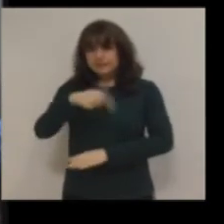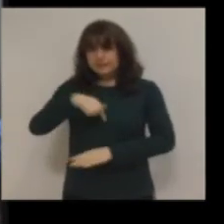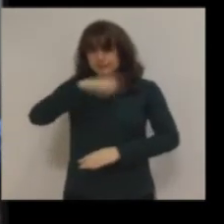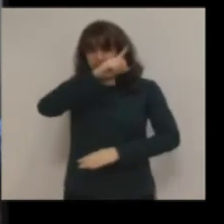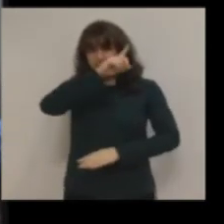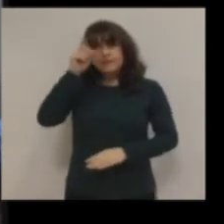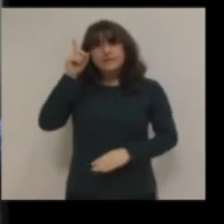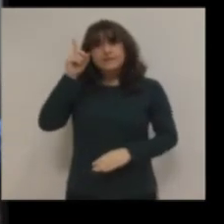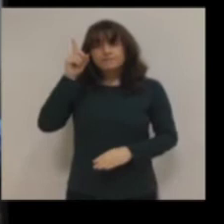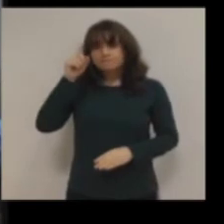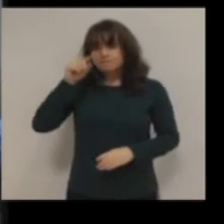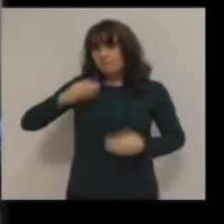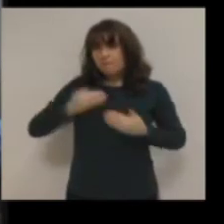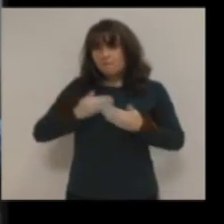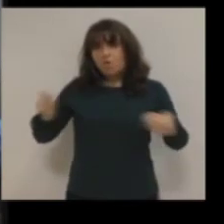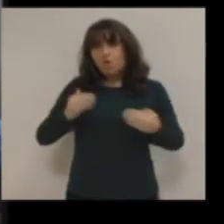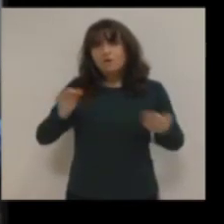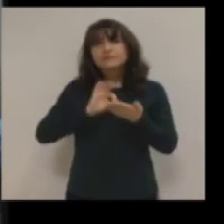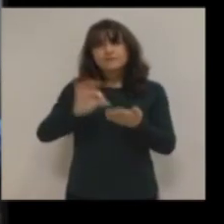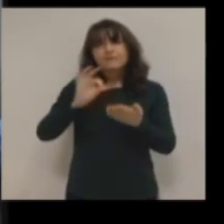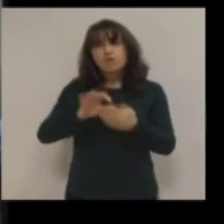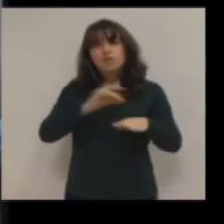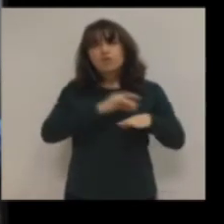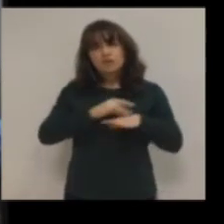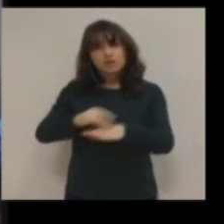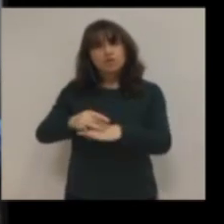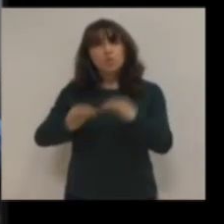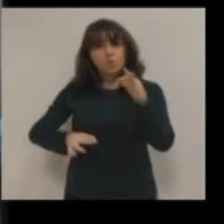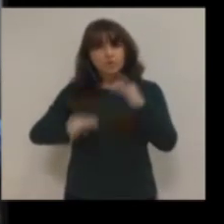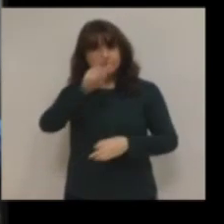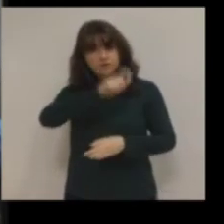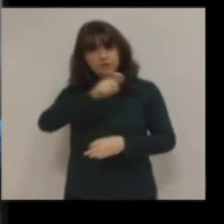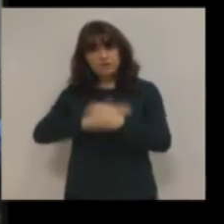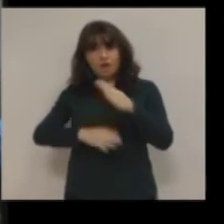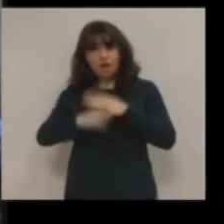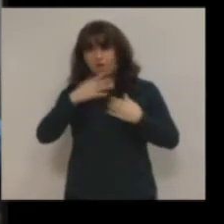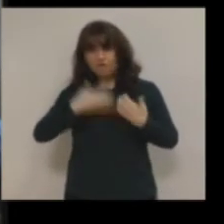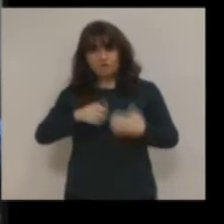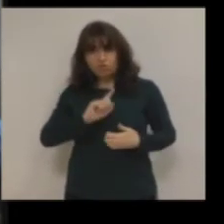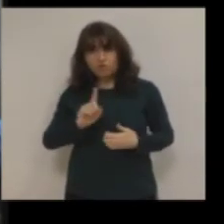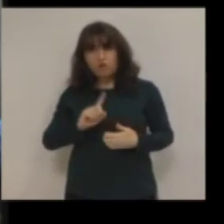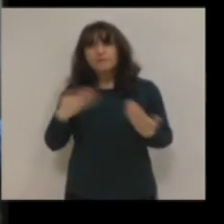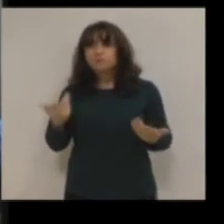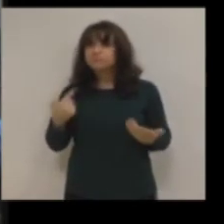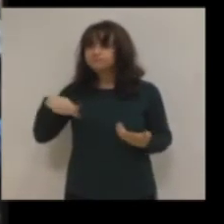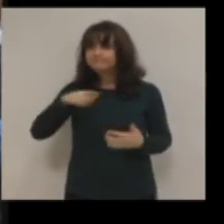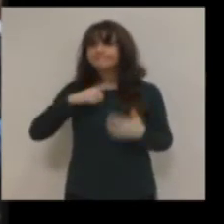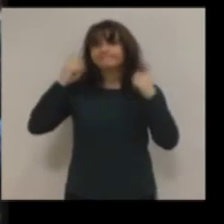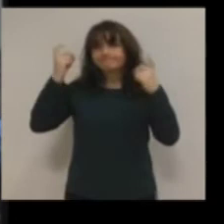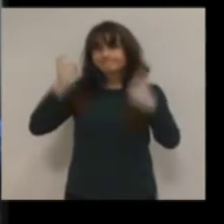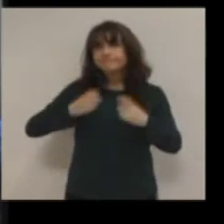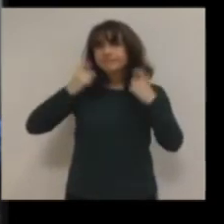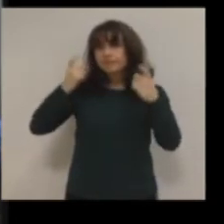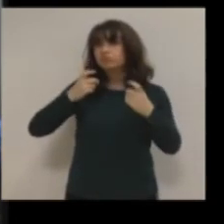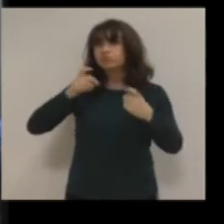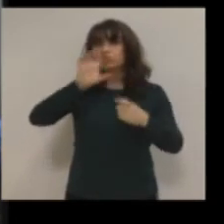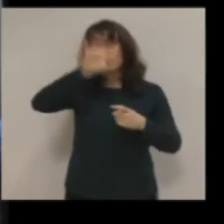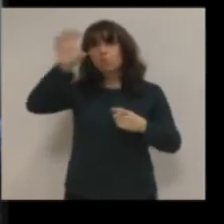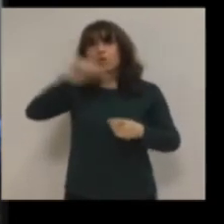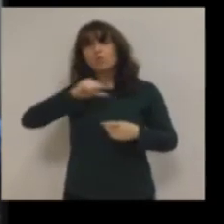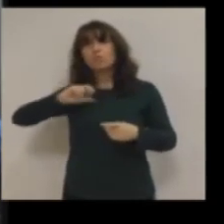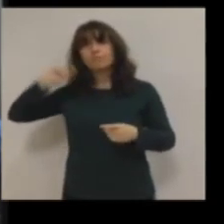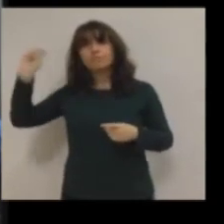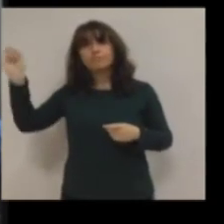fue pionera en el convenio de servicio de orientación jurídica a las personas con discapacidad, que ahora no funciona, pero intentamos que funcionara en otras comunidades